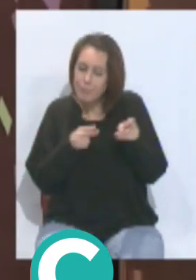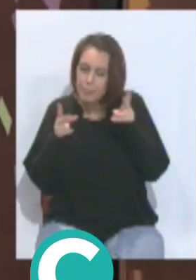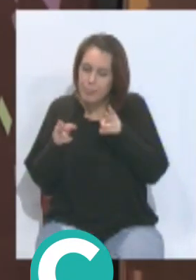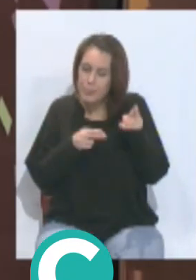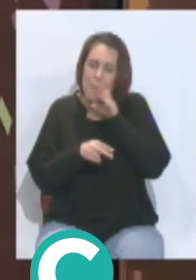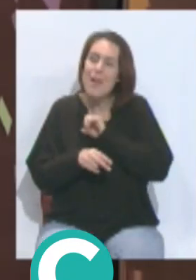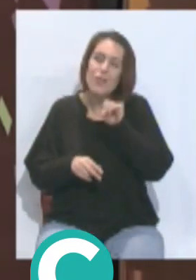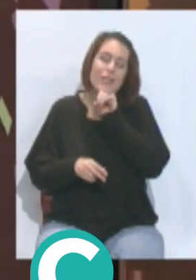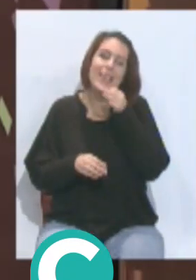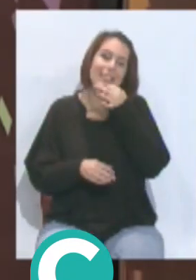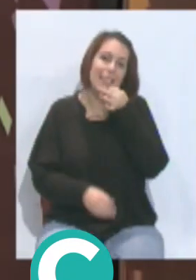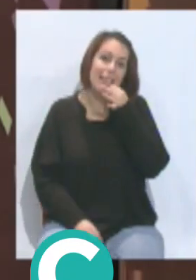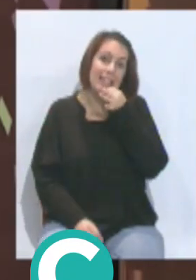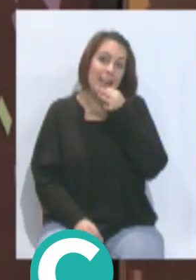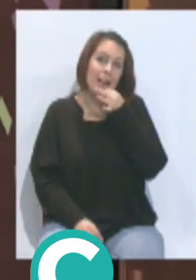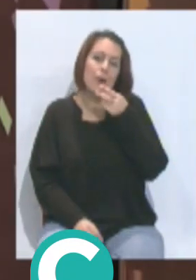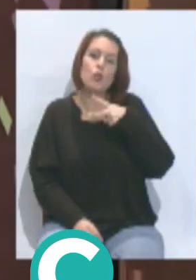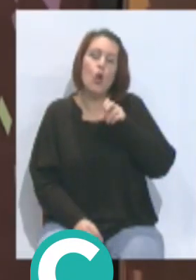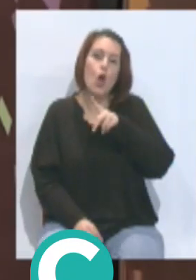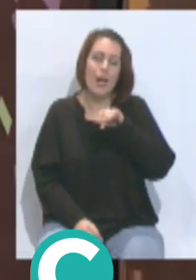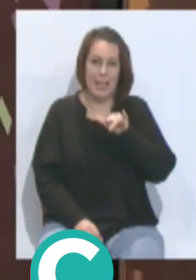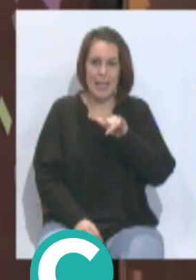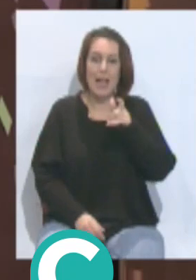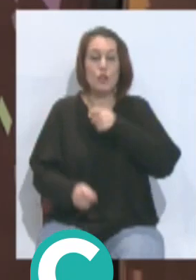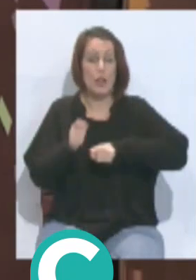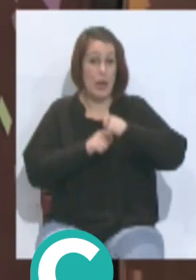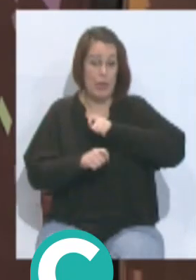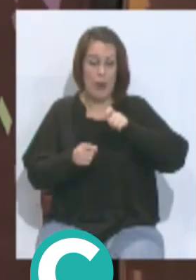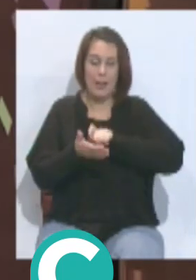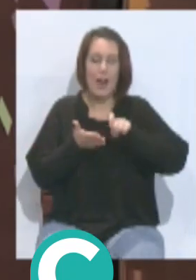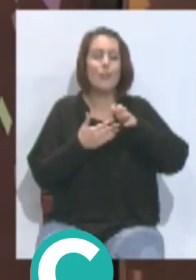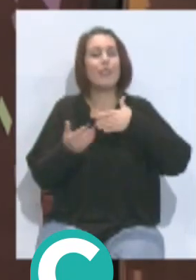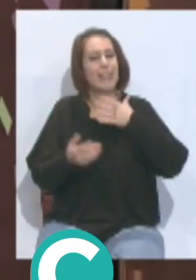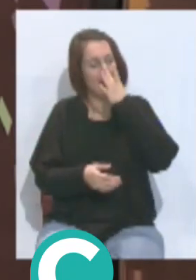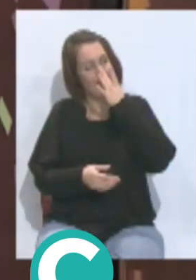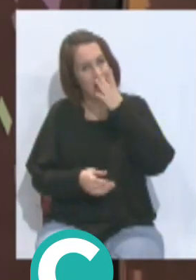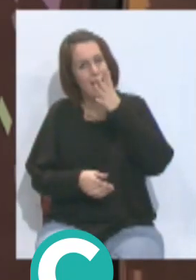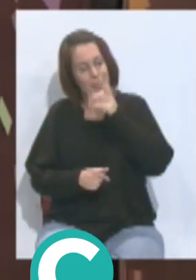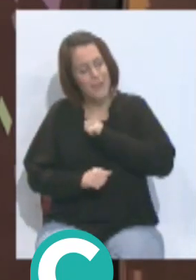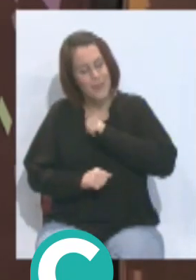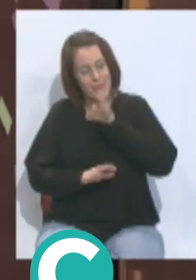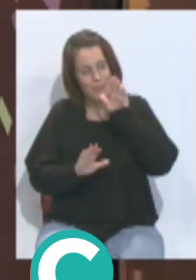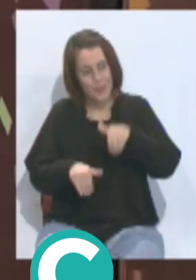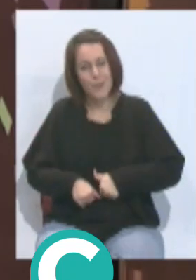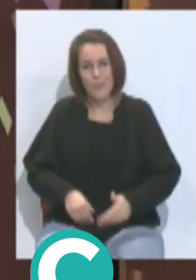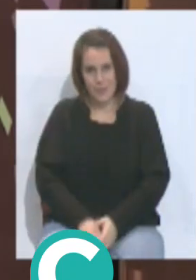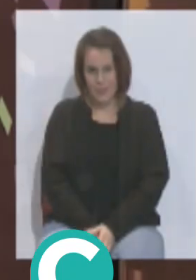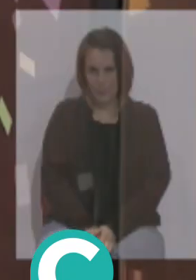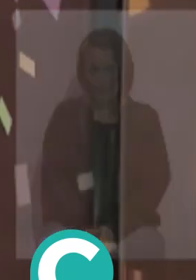la maravillosa charla de Manuel Sánchez Albanoli en la Asociación de Autores de Carnaval. Dentro de un ratito estamos aquí de vuelta.